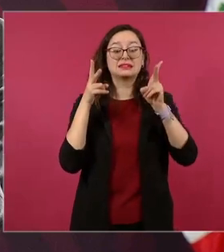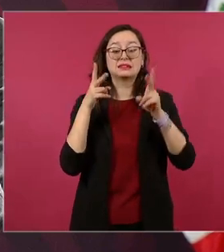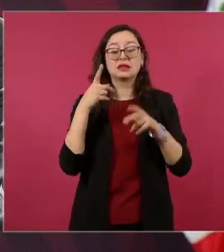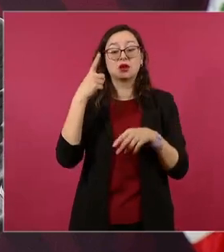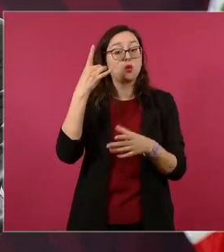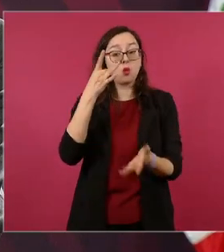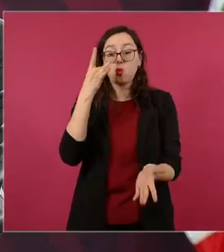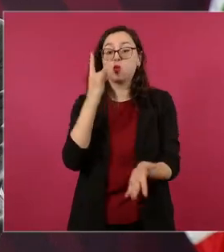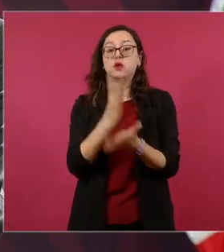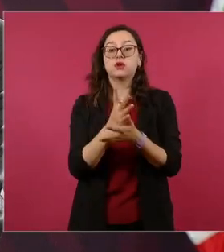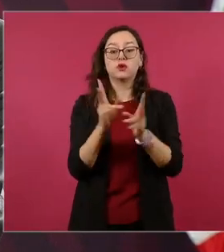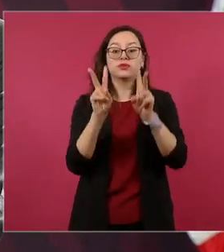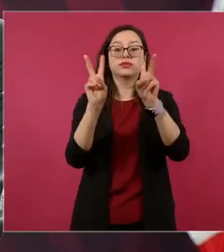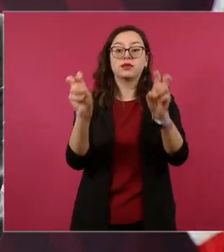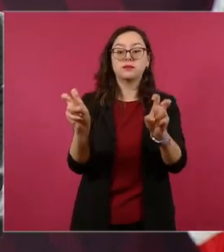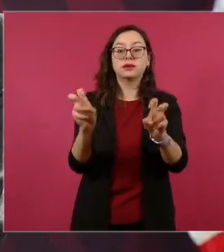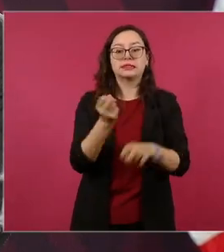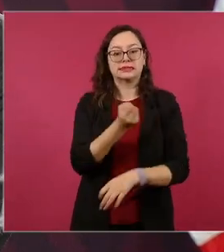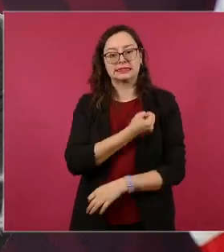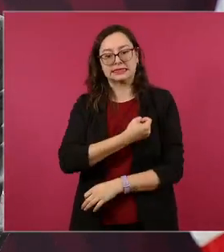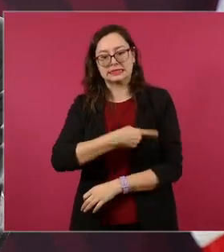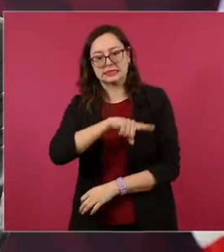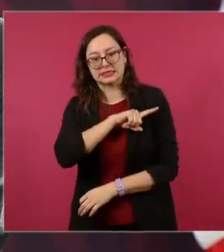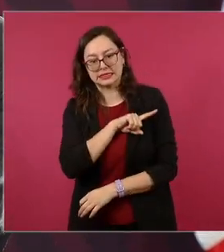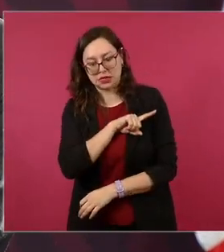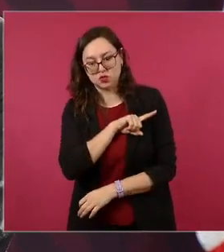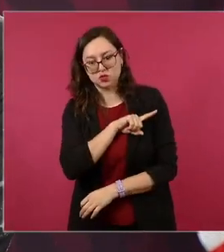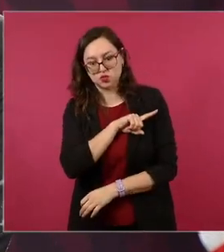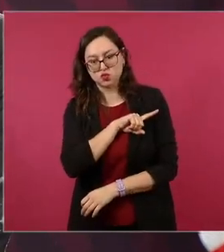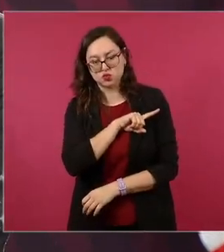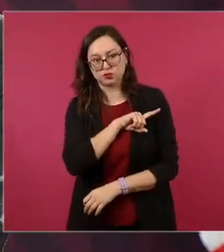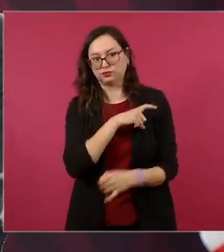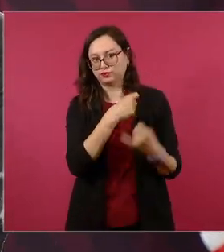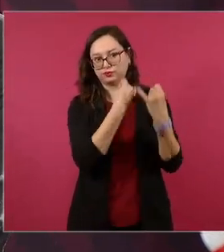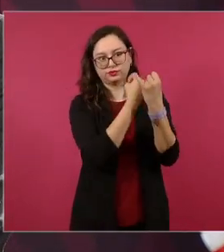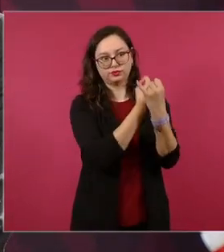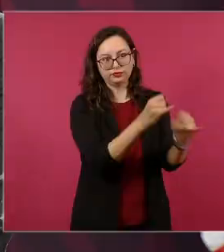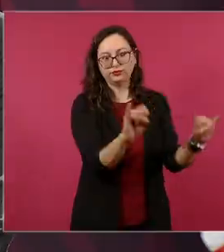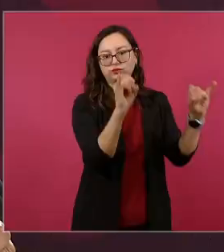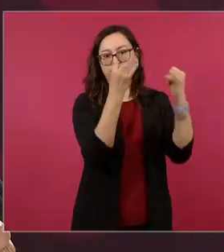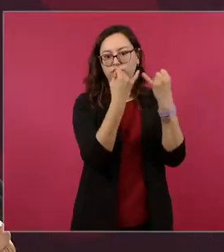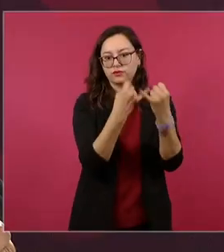compromiso de garantizar el derecho del pueblo a la salud,